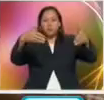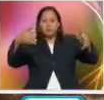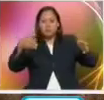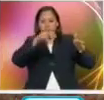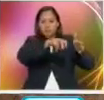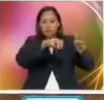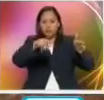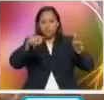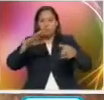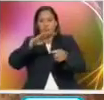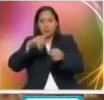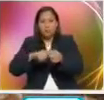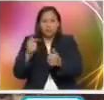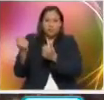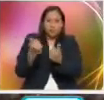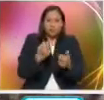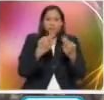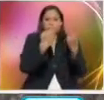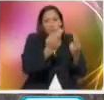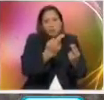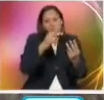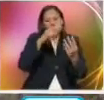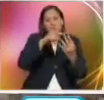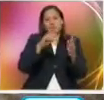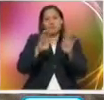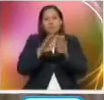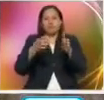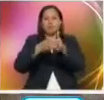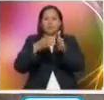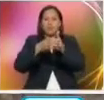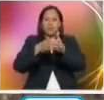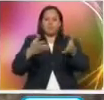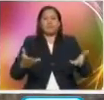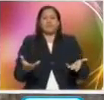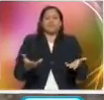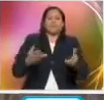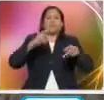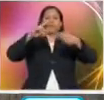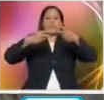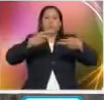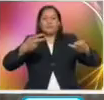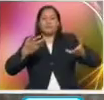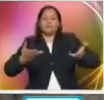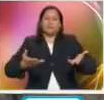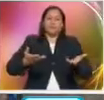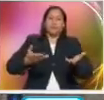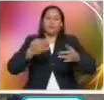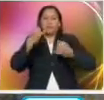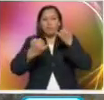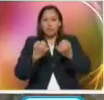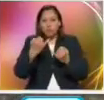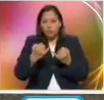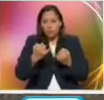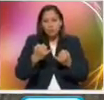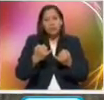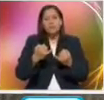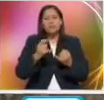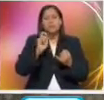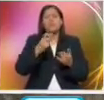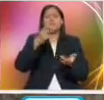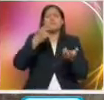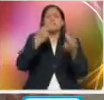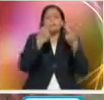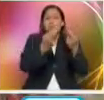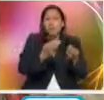traían regalos, y nos imaginamos pues unas cajas con un moño envuelto, Claro. unos juguetes incluso No para sé. Jesús. ¿Qué eran estos